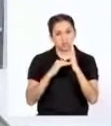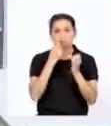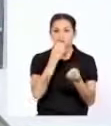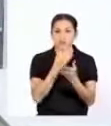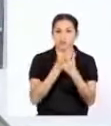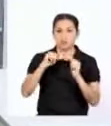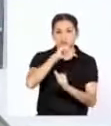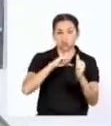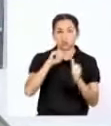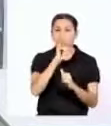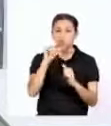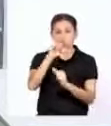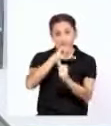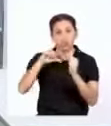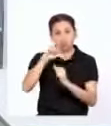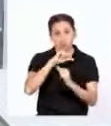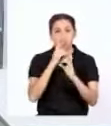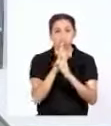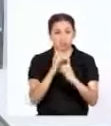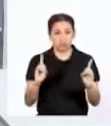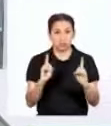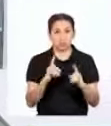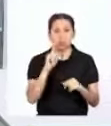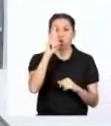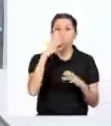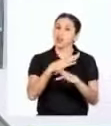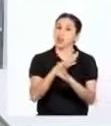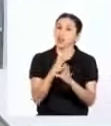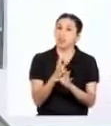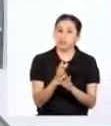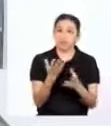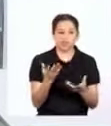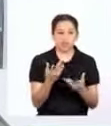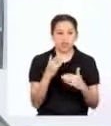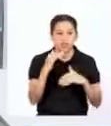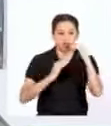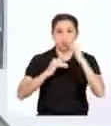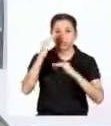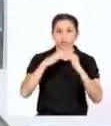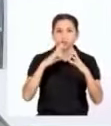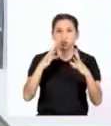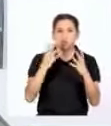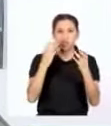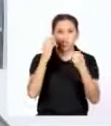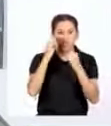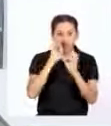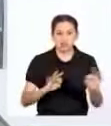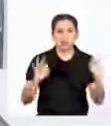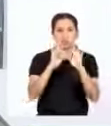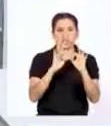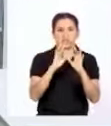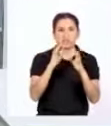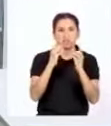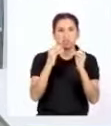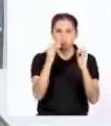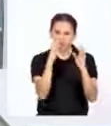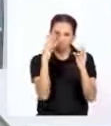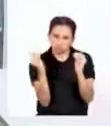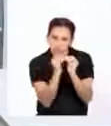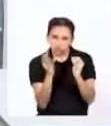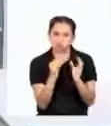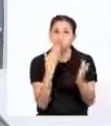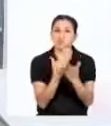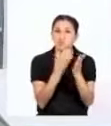la convivencia democrática. Así es. Quizá una forma de abordar este tema es construyendo argumentos que reconozcan